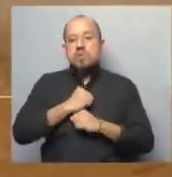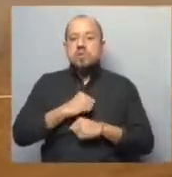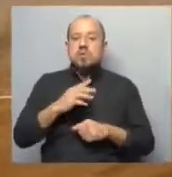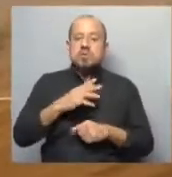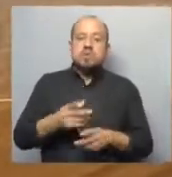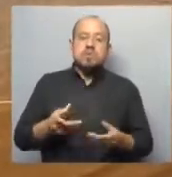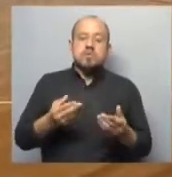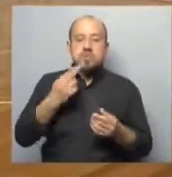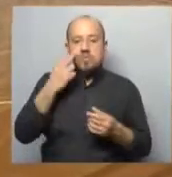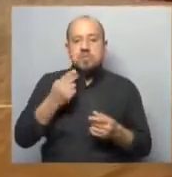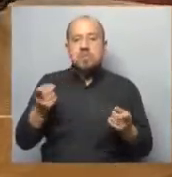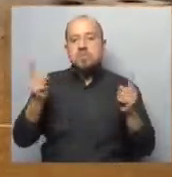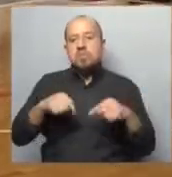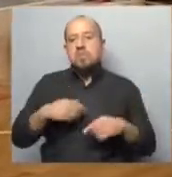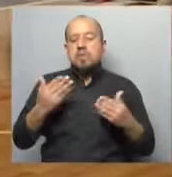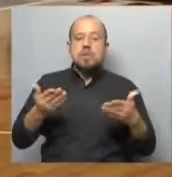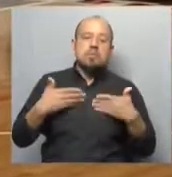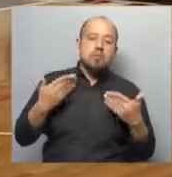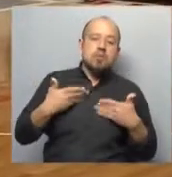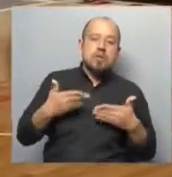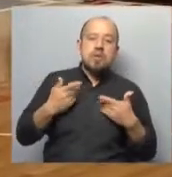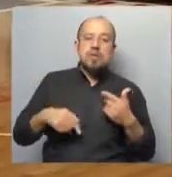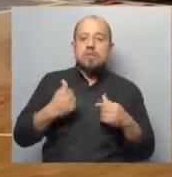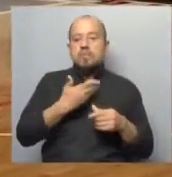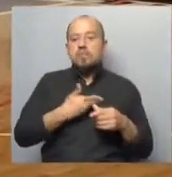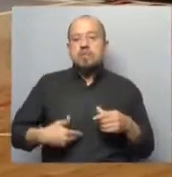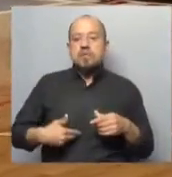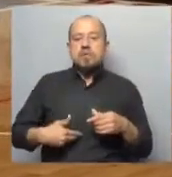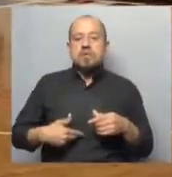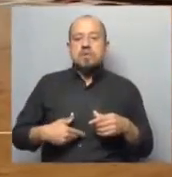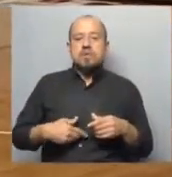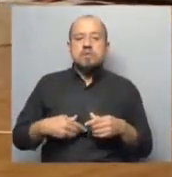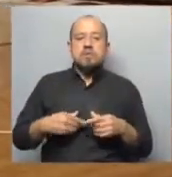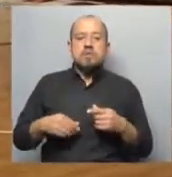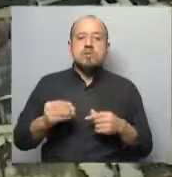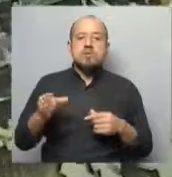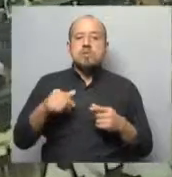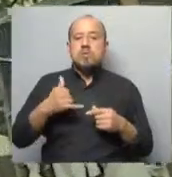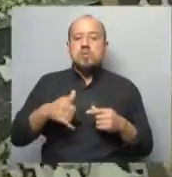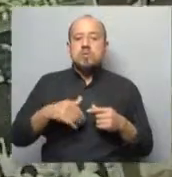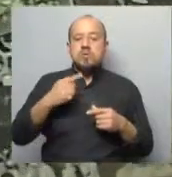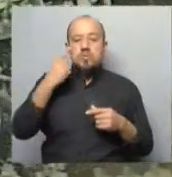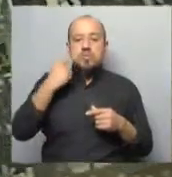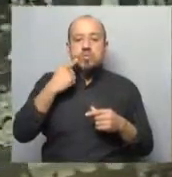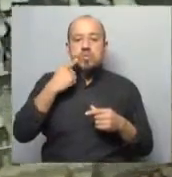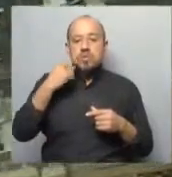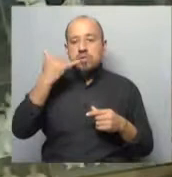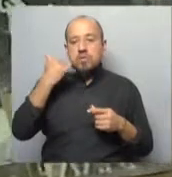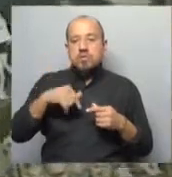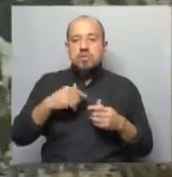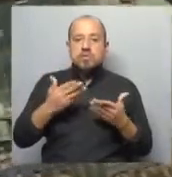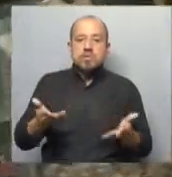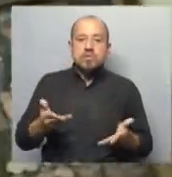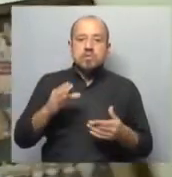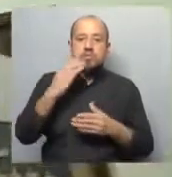de problemas, todo el mundo viene y se queja a lo directivo y al presidente, mucho, todos tienen mi teléfono. Y como yo disfruto del